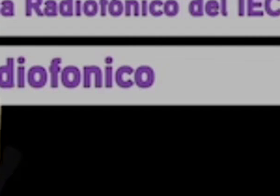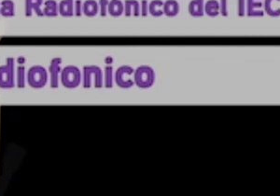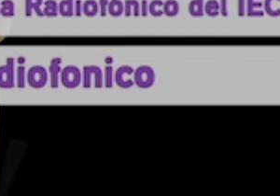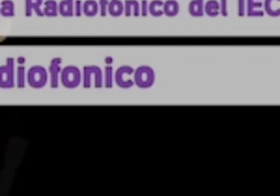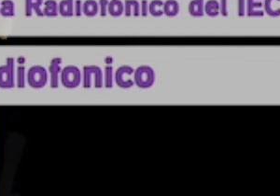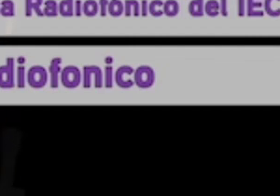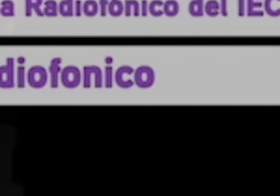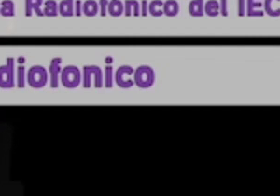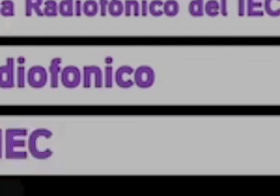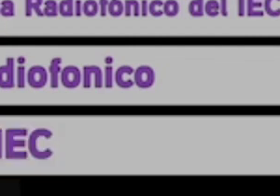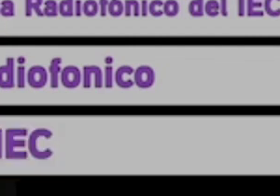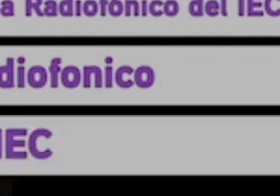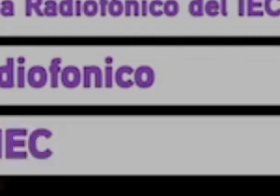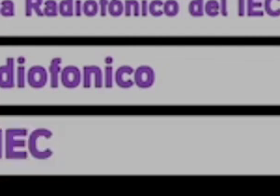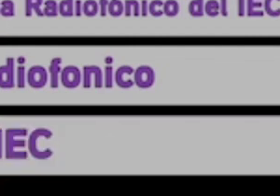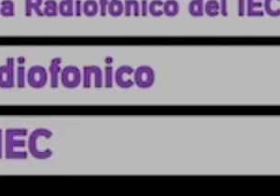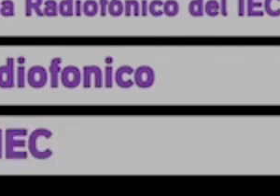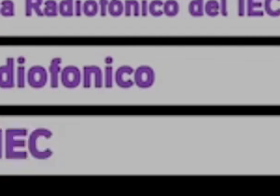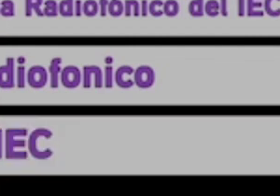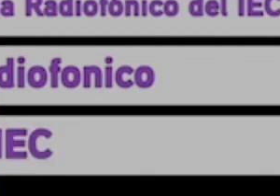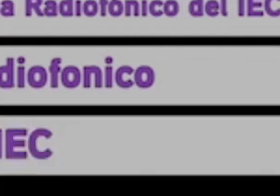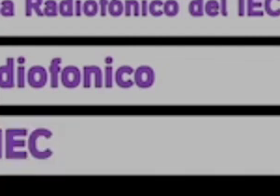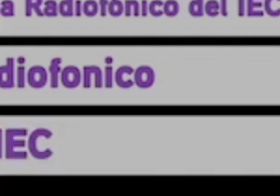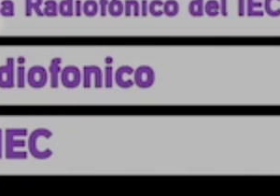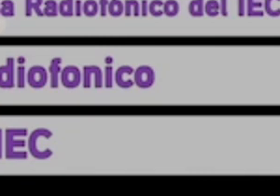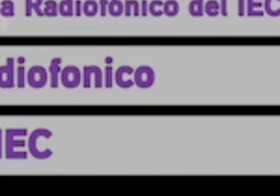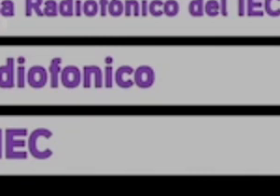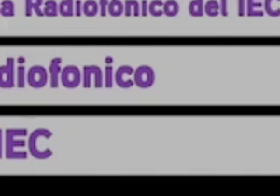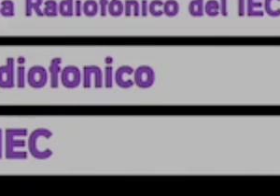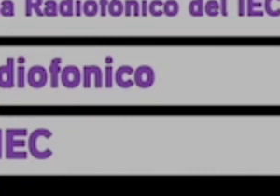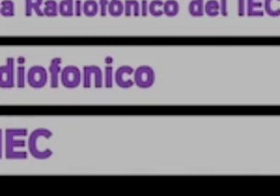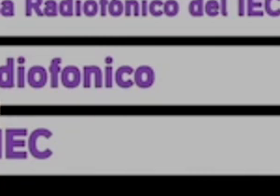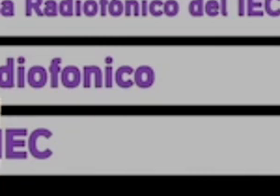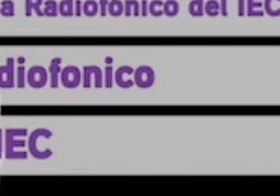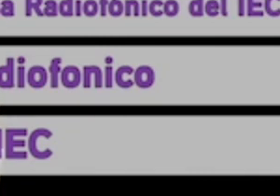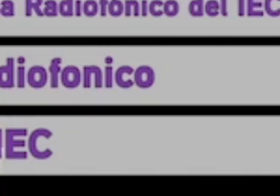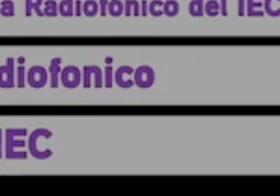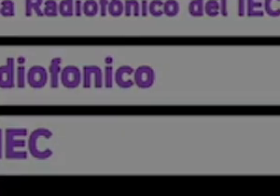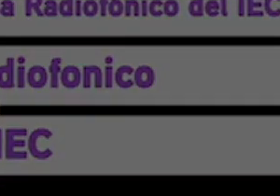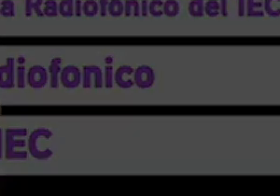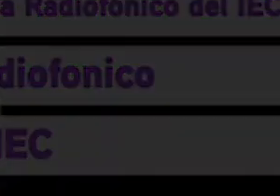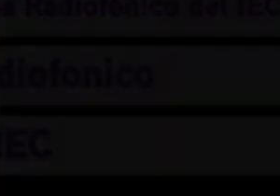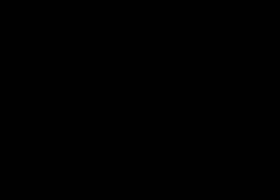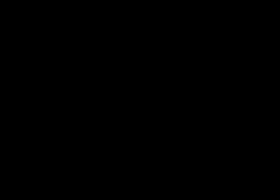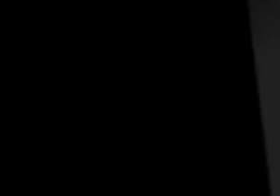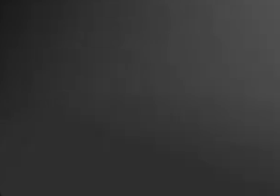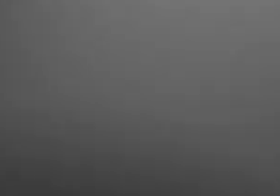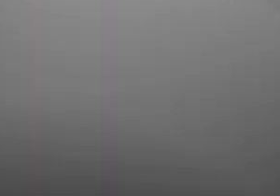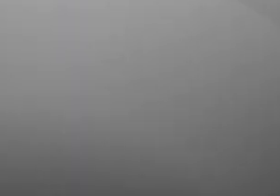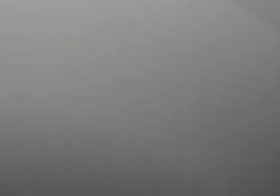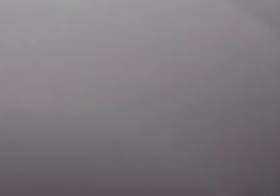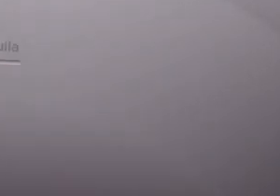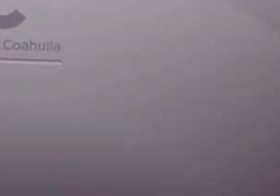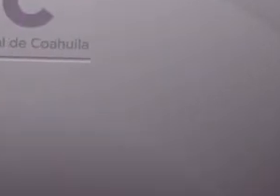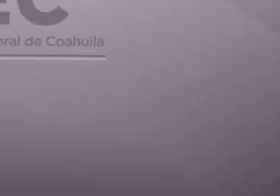programa-radiofónico y en Twitter, laurna-IEC. Queremos tener comunicación con usted. Pásenla muy bien. Hasta la próxima semana. Gracias